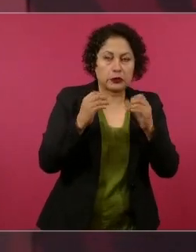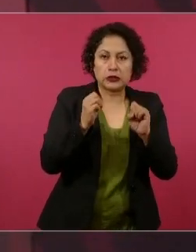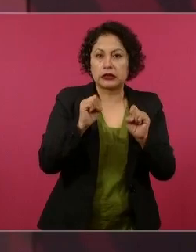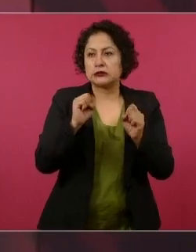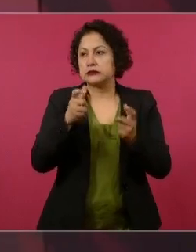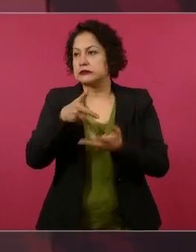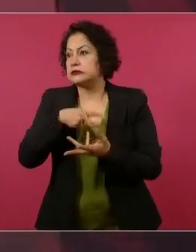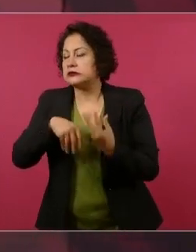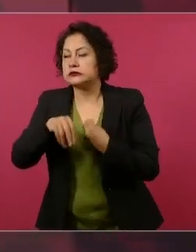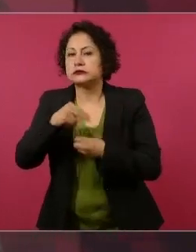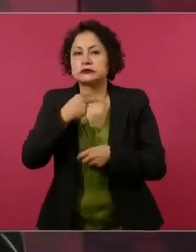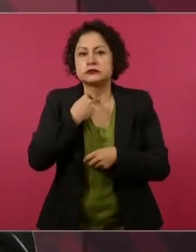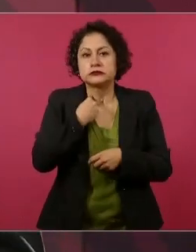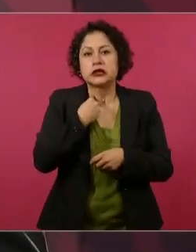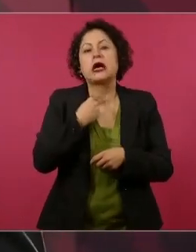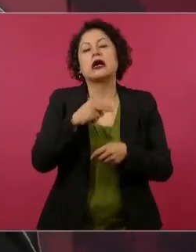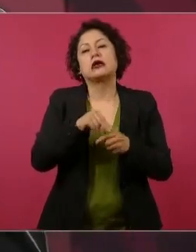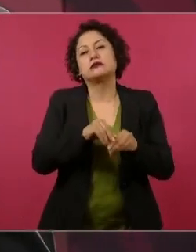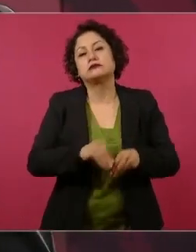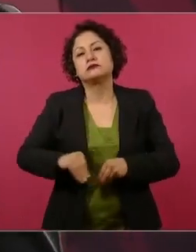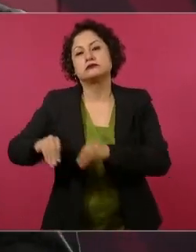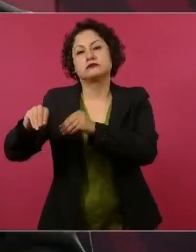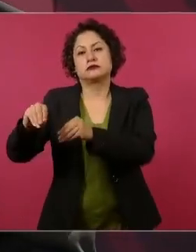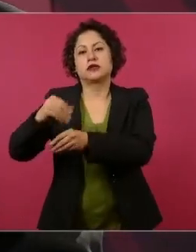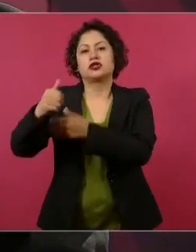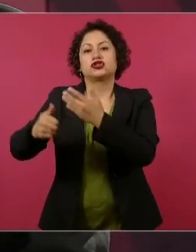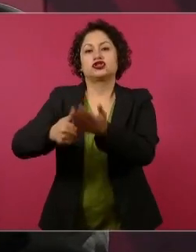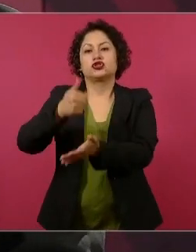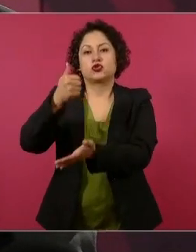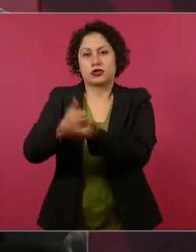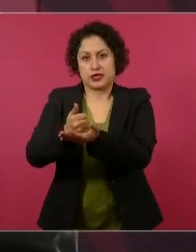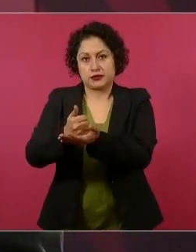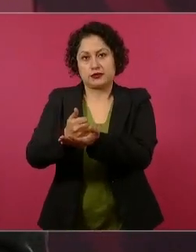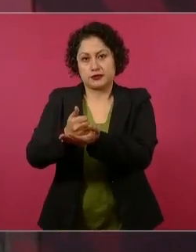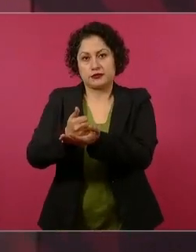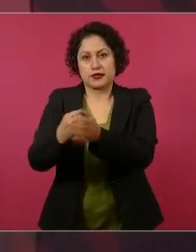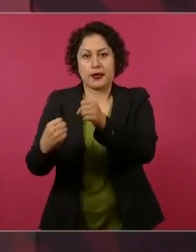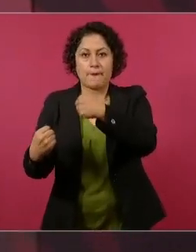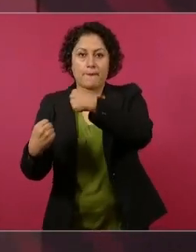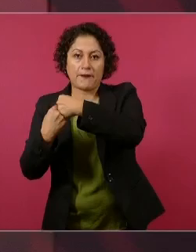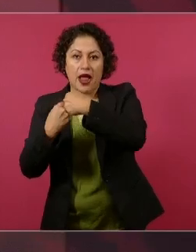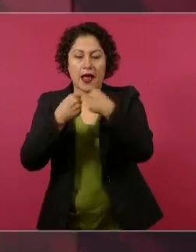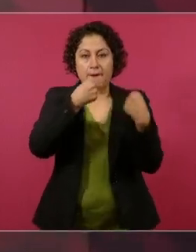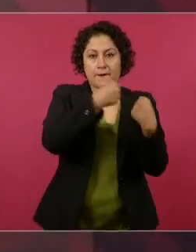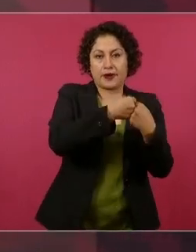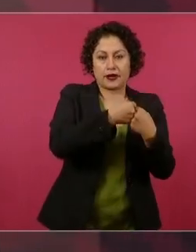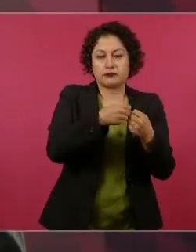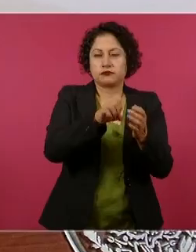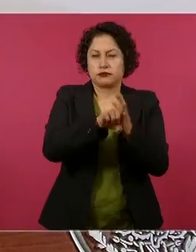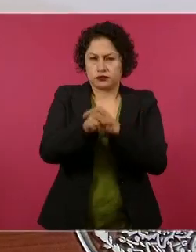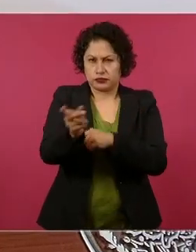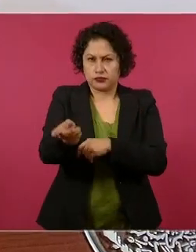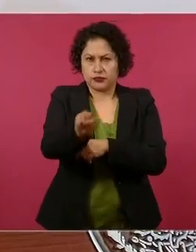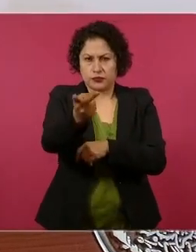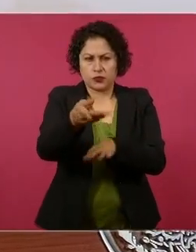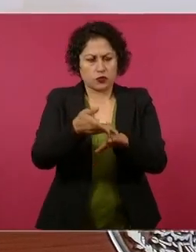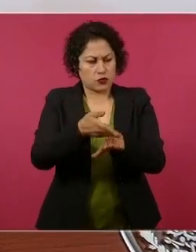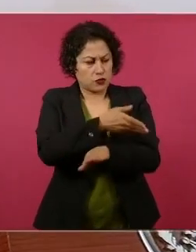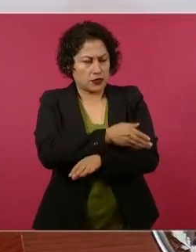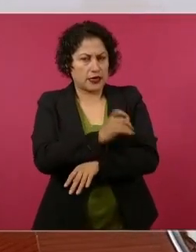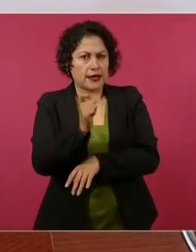a ciudades fronterizas. ¿Cuántos veracruzanos se fueron en el periodo neoliberal a